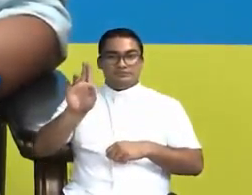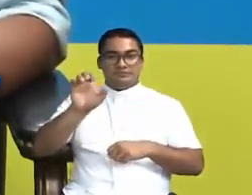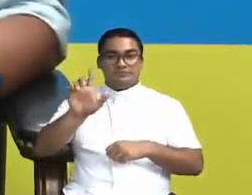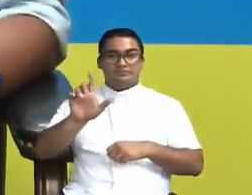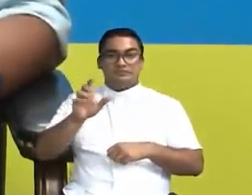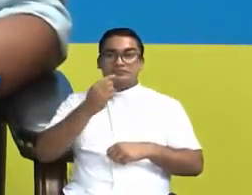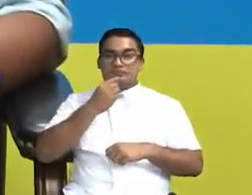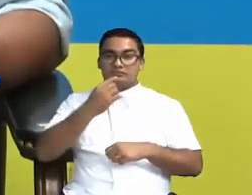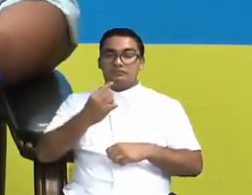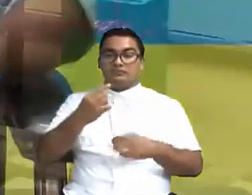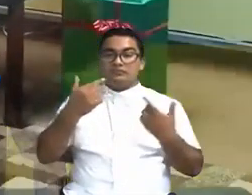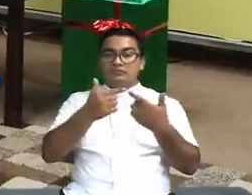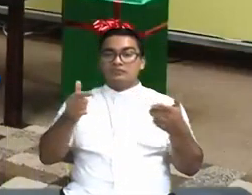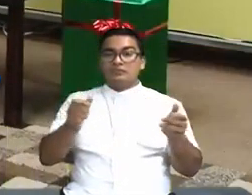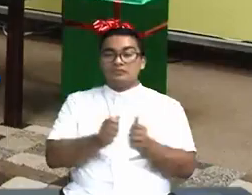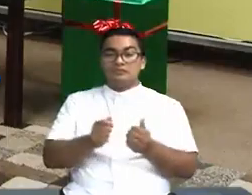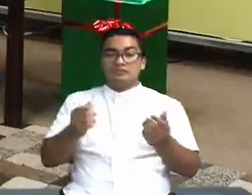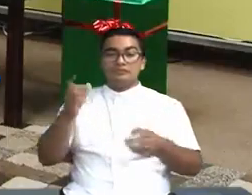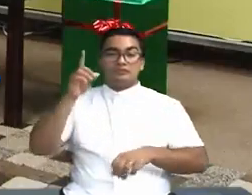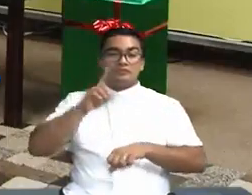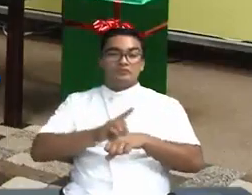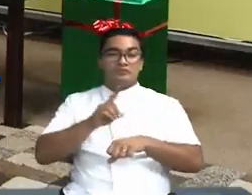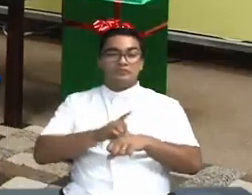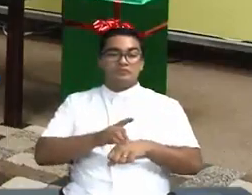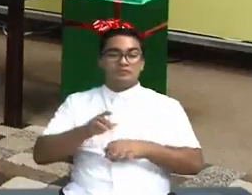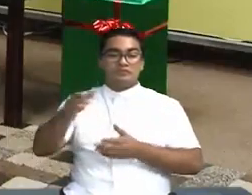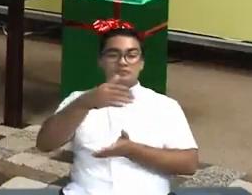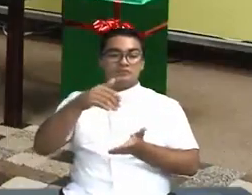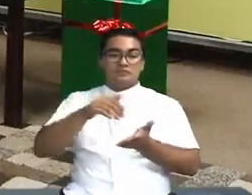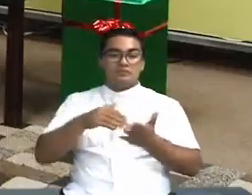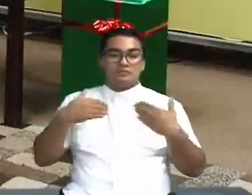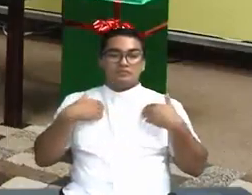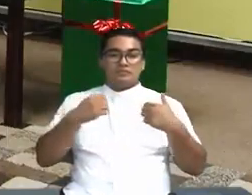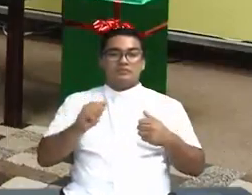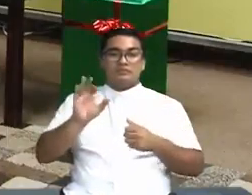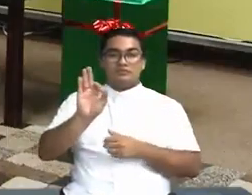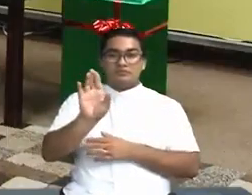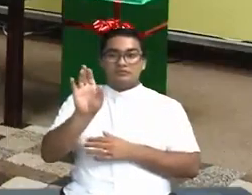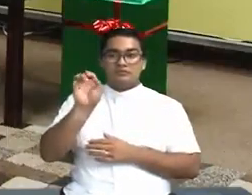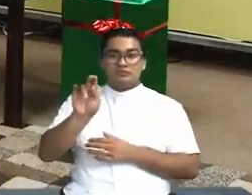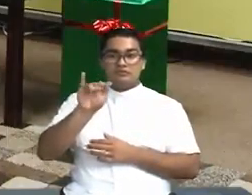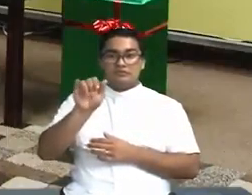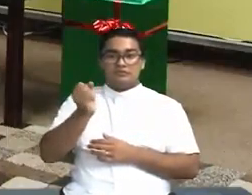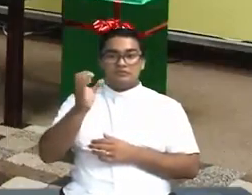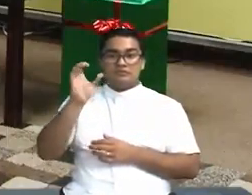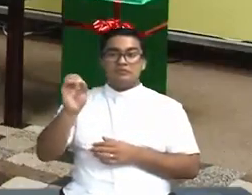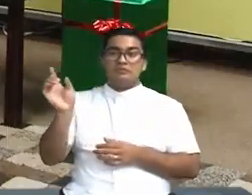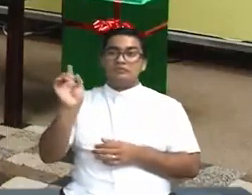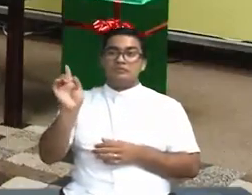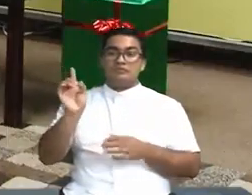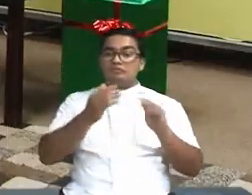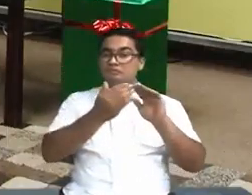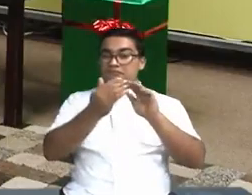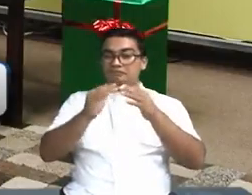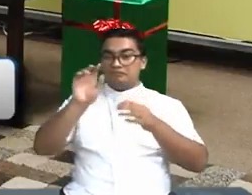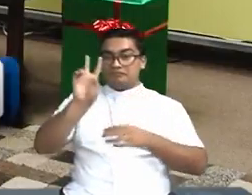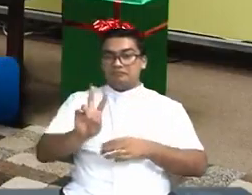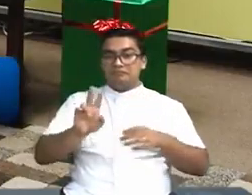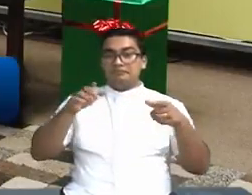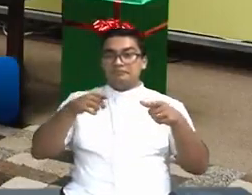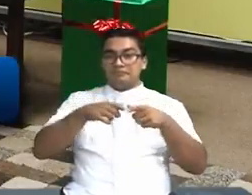es parte del equipo médico o médico general del Centro de Salud Francisco Morazán, ubicado en el distrito número